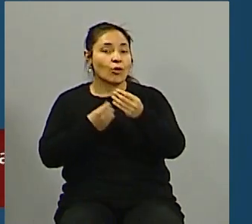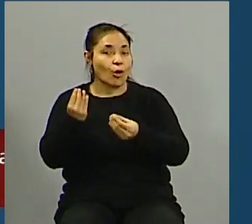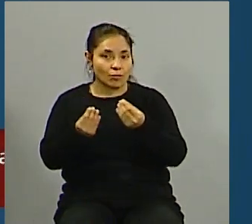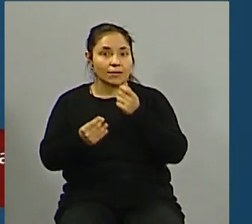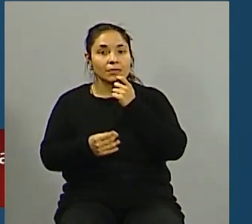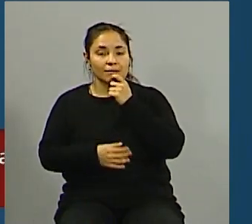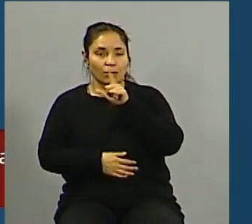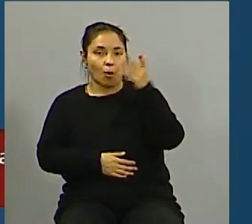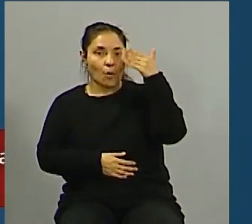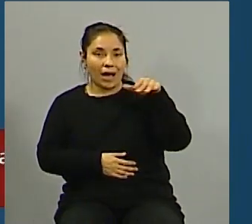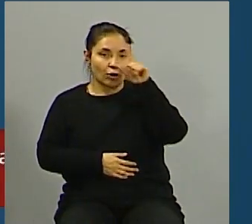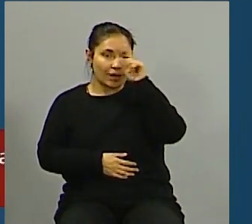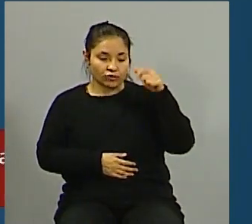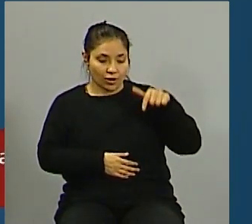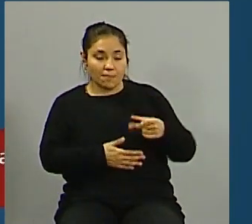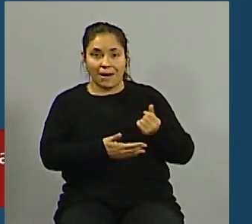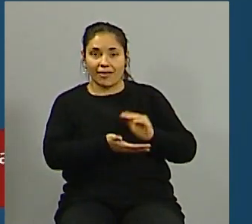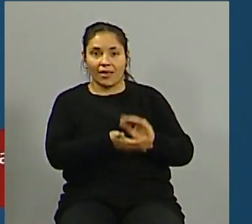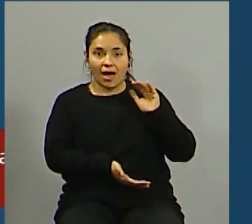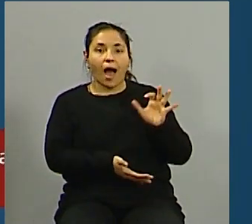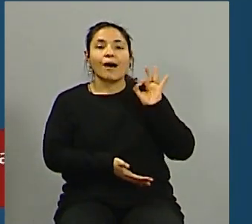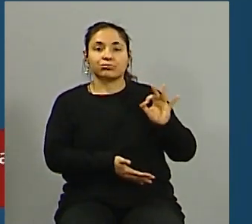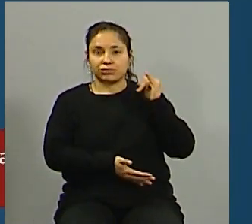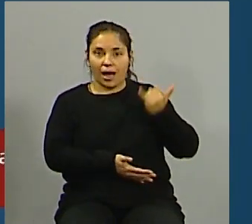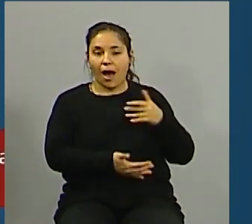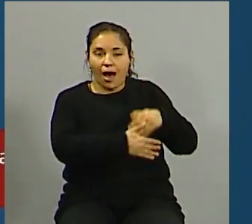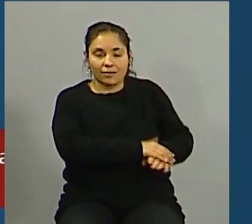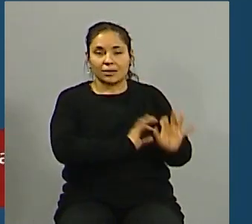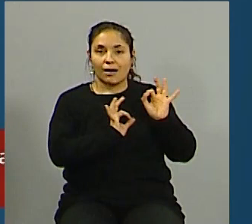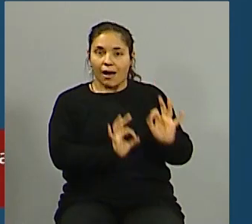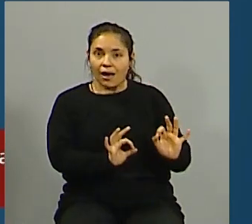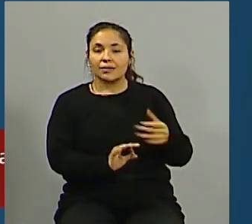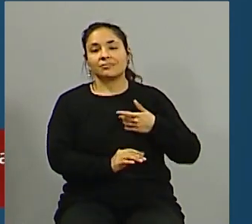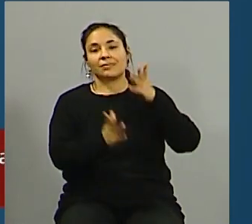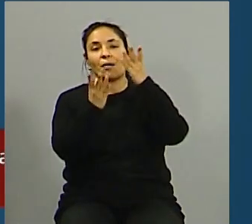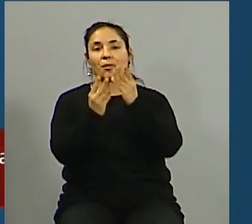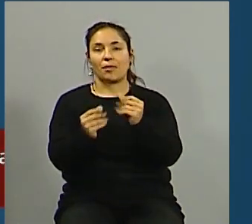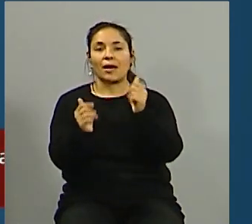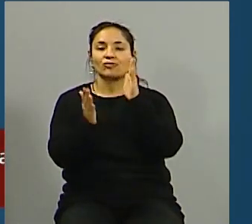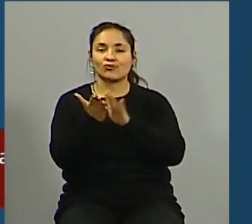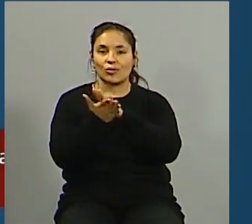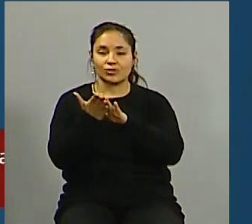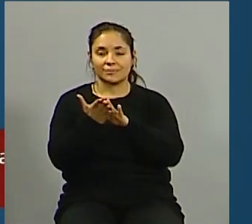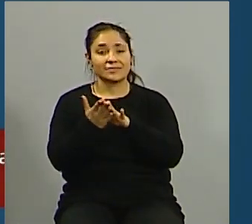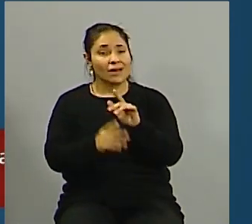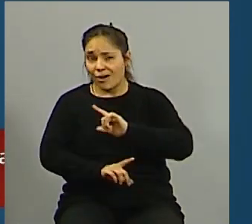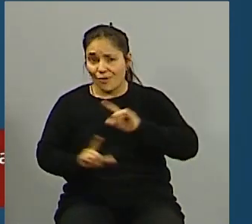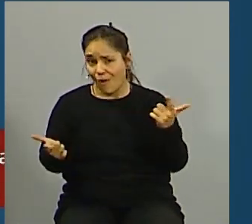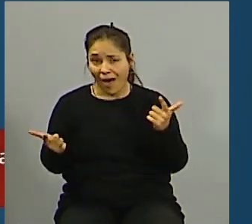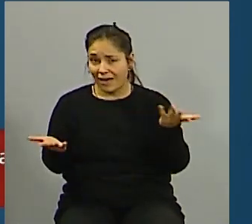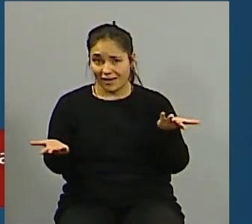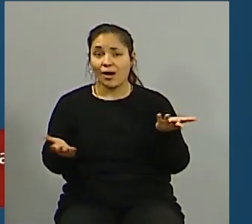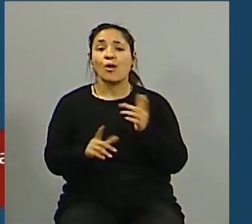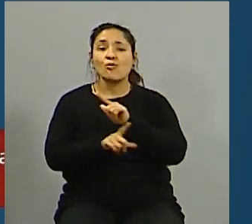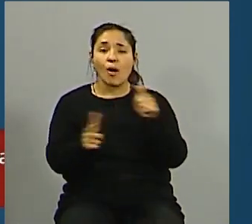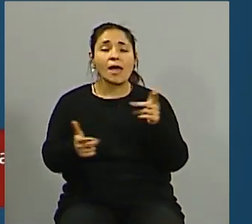reservas suficientes y sabemos que no las tiene. Claro. No las tiene por cuestiones de mercado, por cuestiones que tienen que ver con la guerra, que